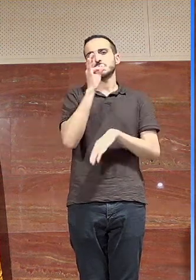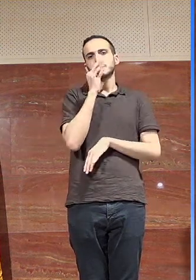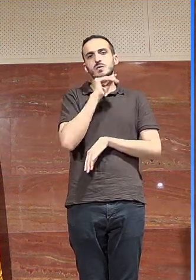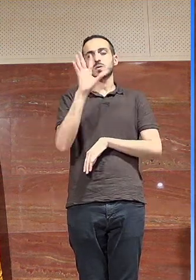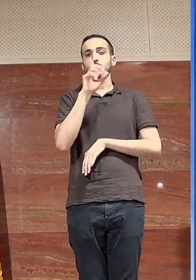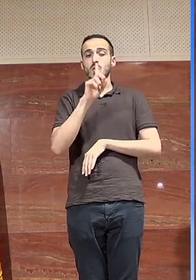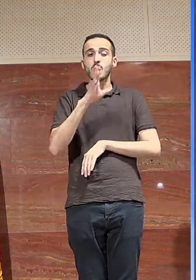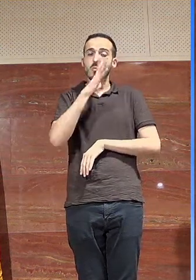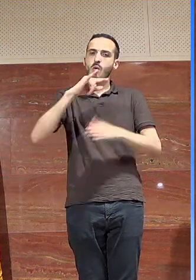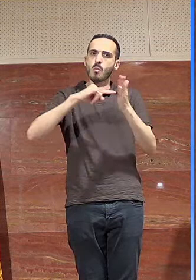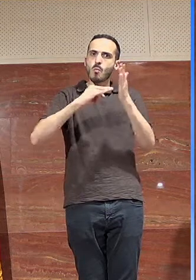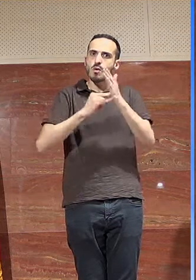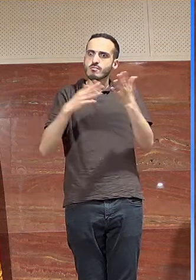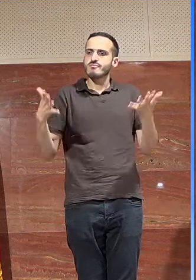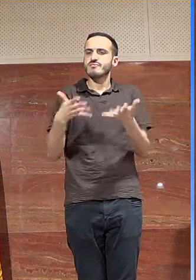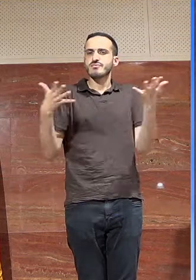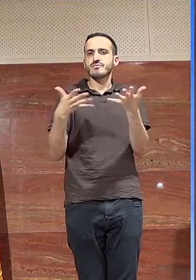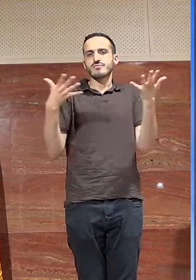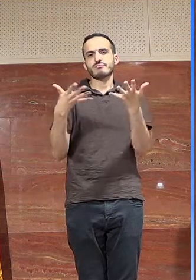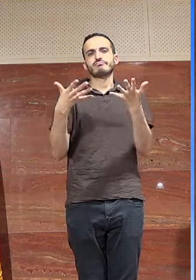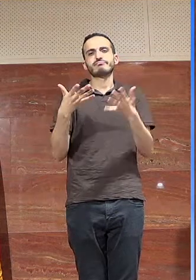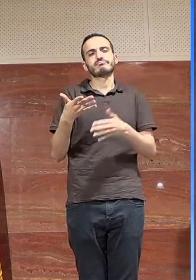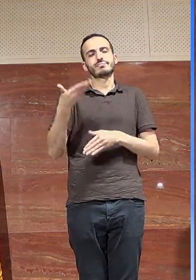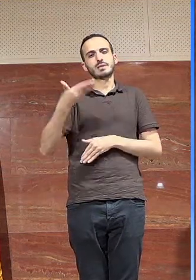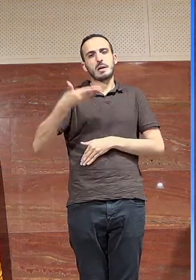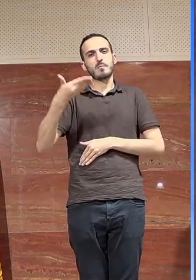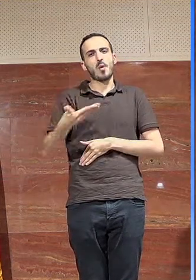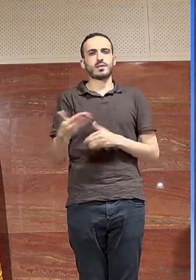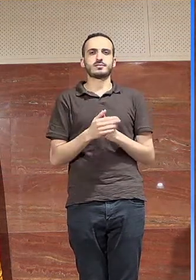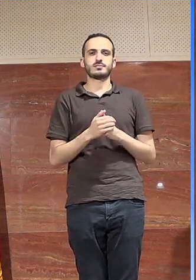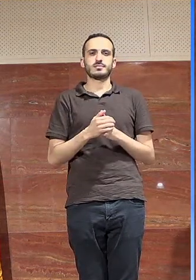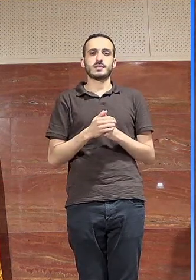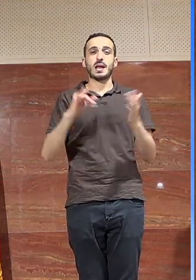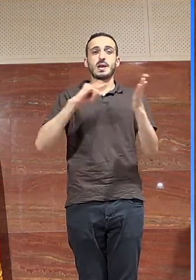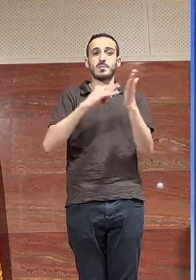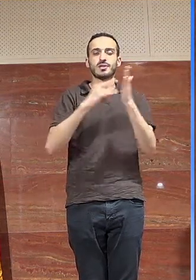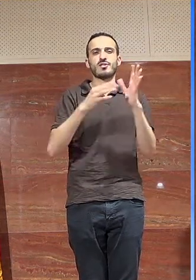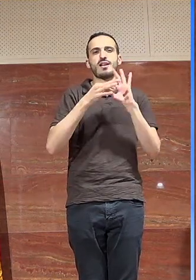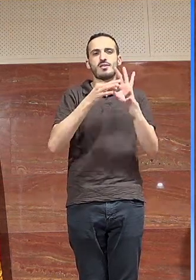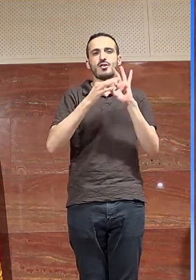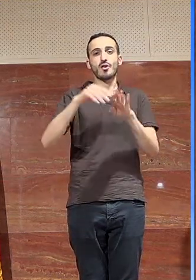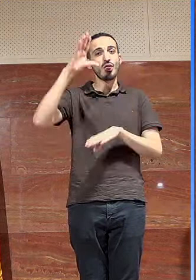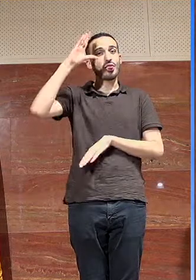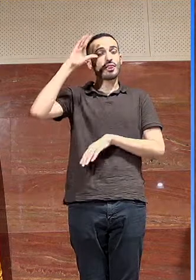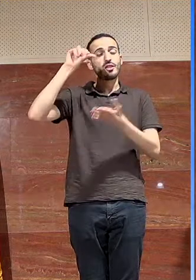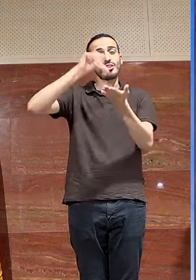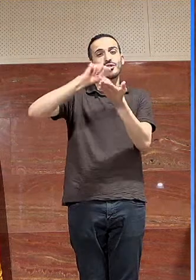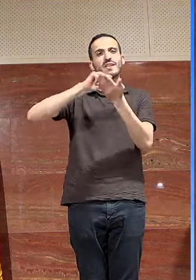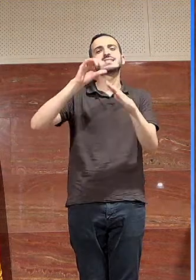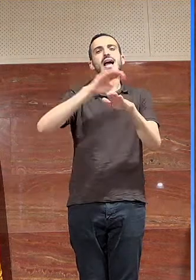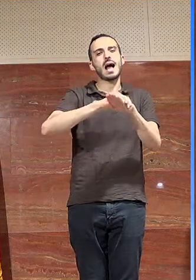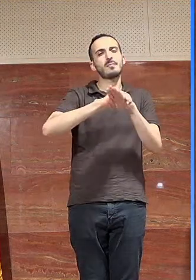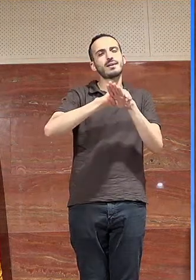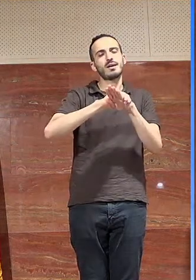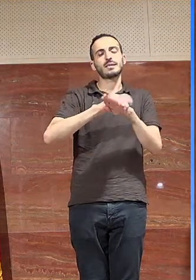un proyecto especialmente interesante y promovido por la OMS, como se ha comentado antes, que es el proyecto de las ciudades amigables con